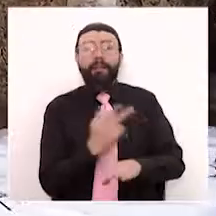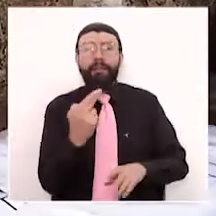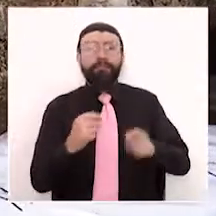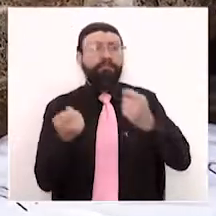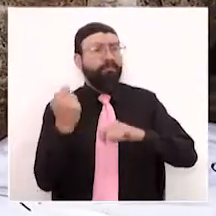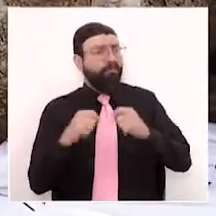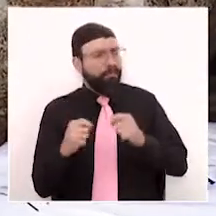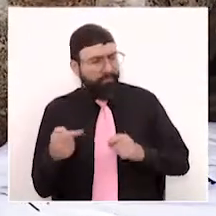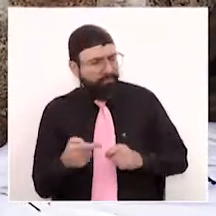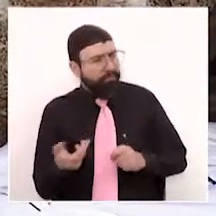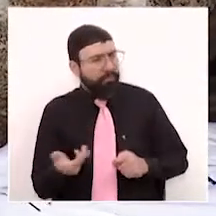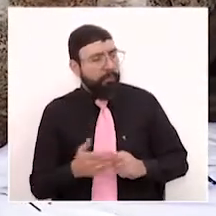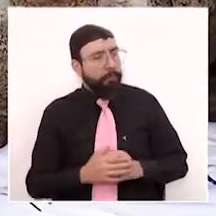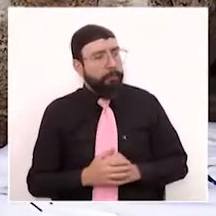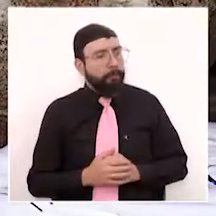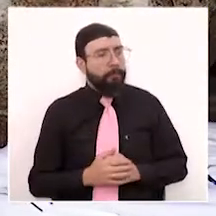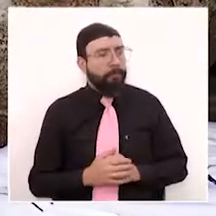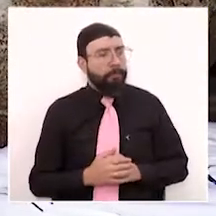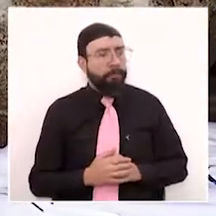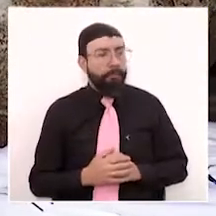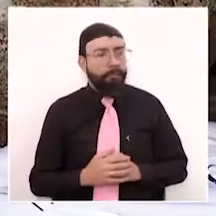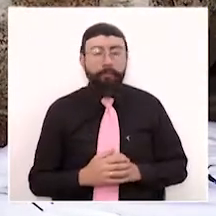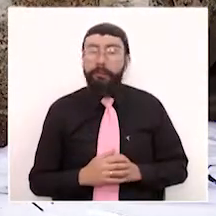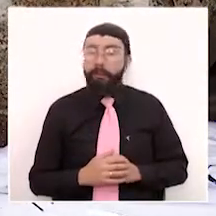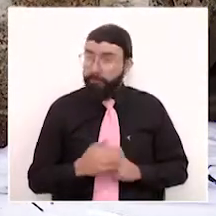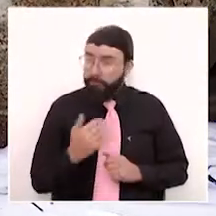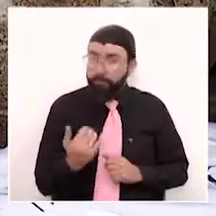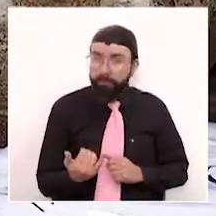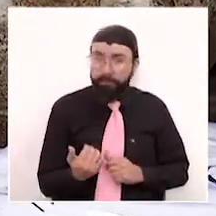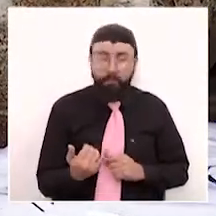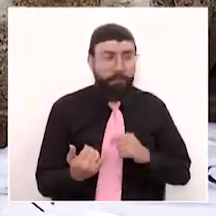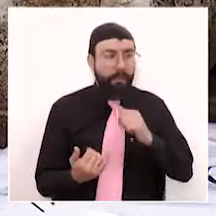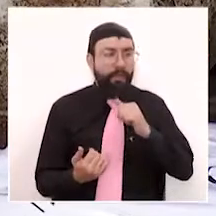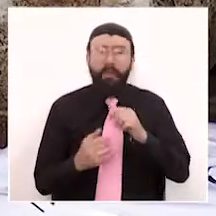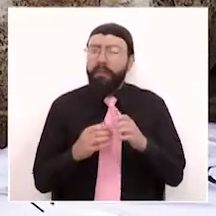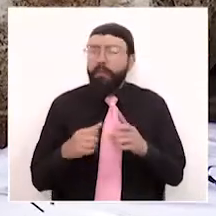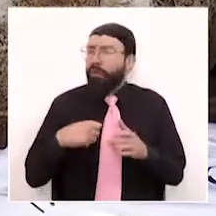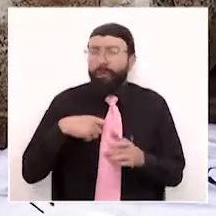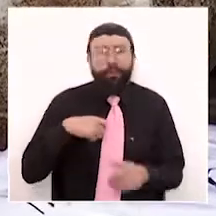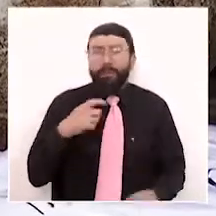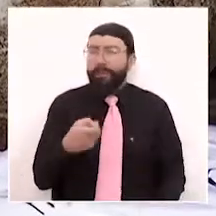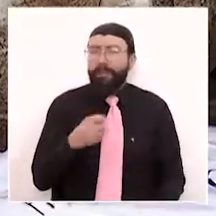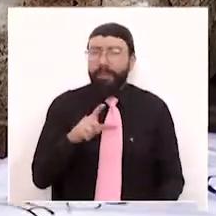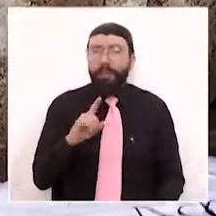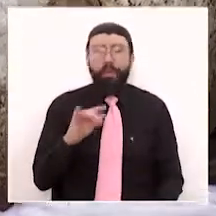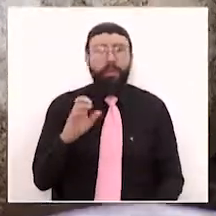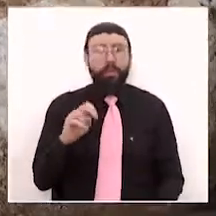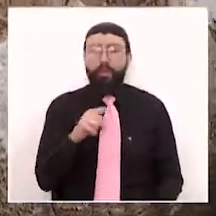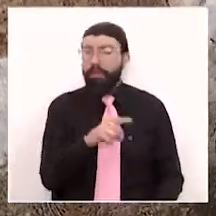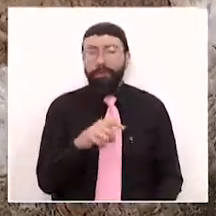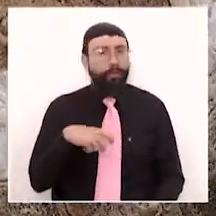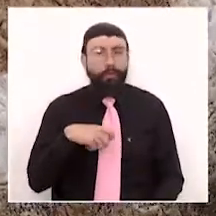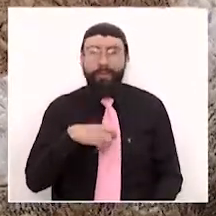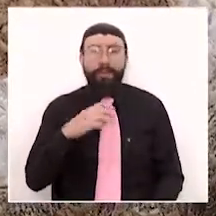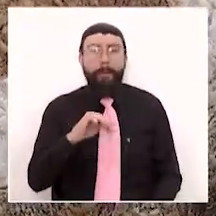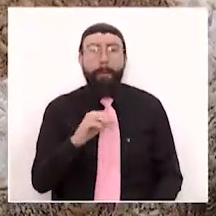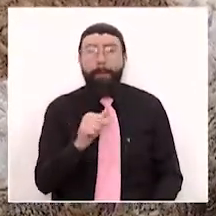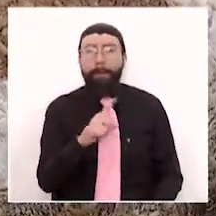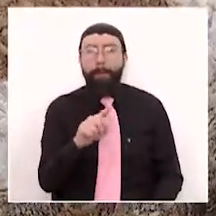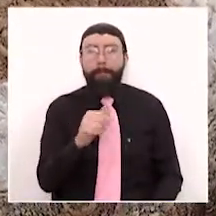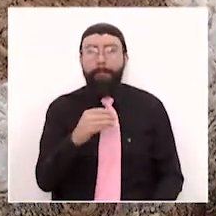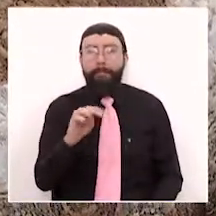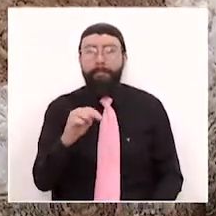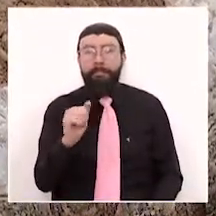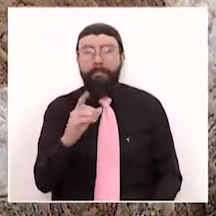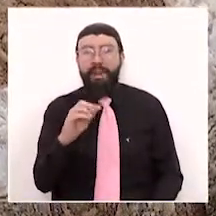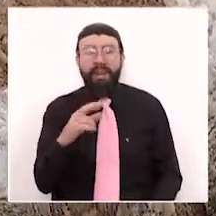al corte. Claro que sí. Bueno, este pan es un pan que está hecho sin gluten. Este sí no tiene masa madre, está hecho a base